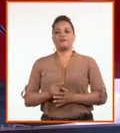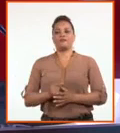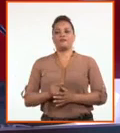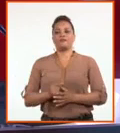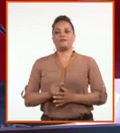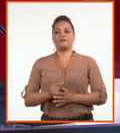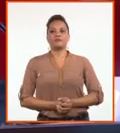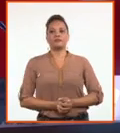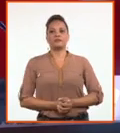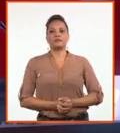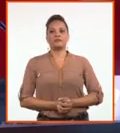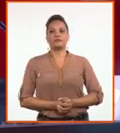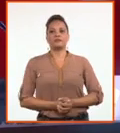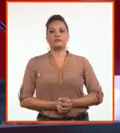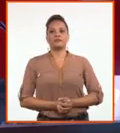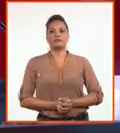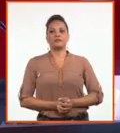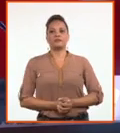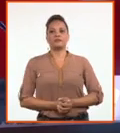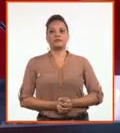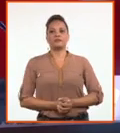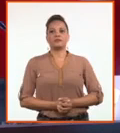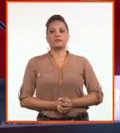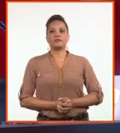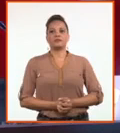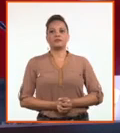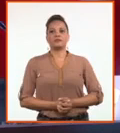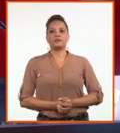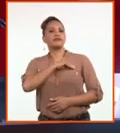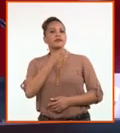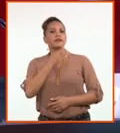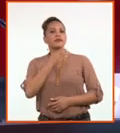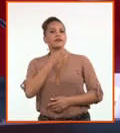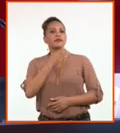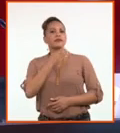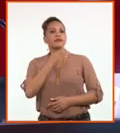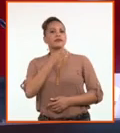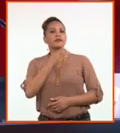caso nuestro, yo creo que el corazón late más a prisa por varios motivos.